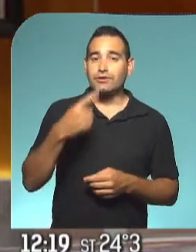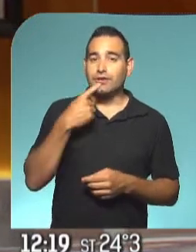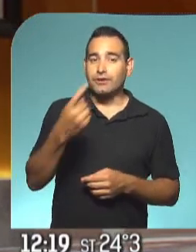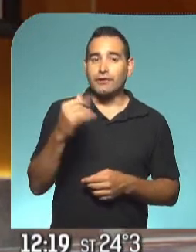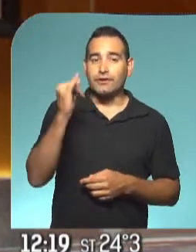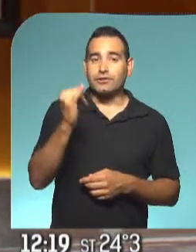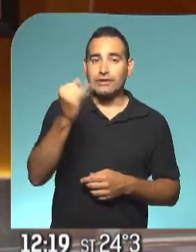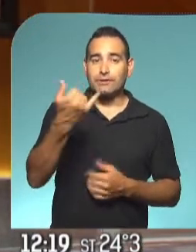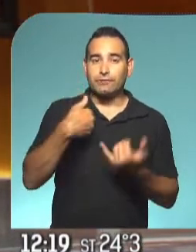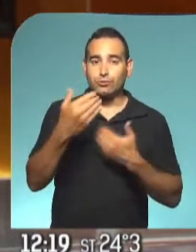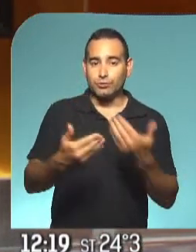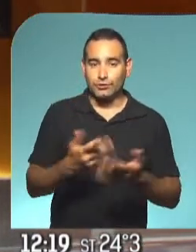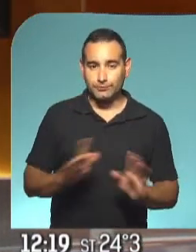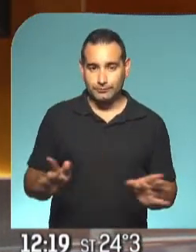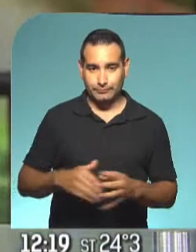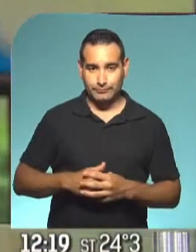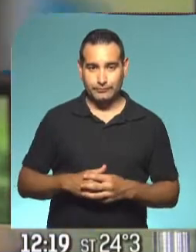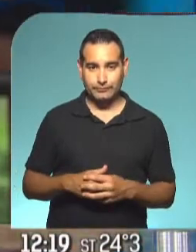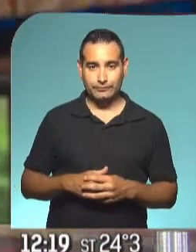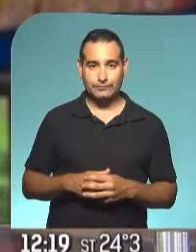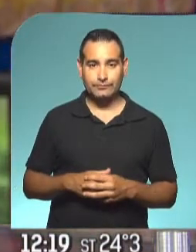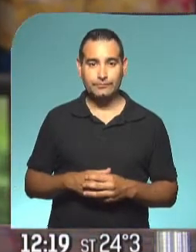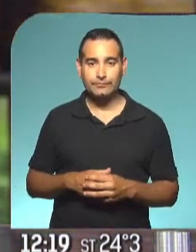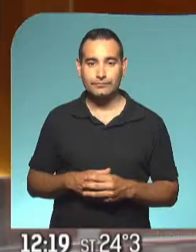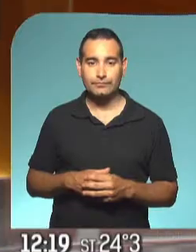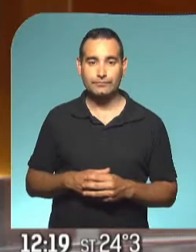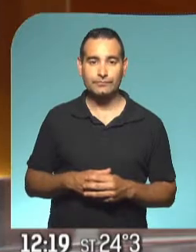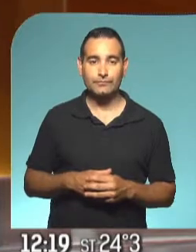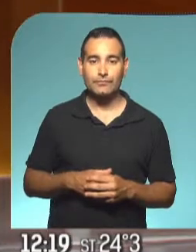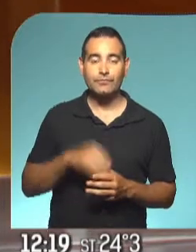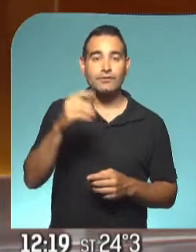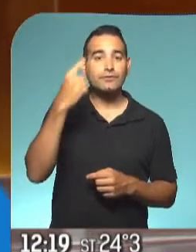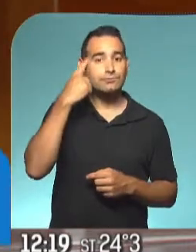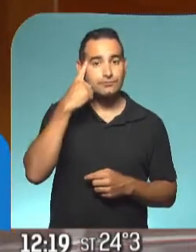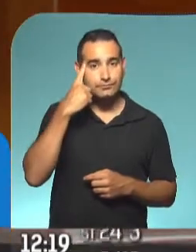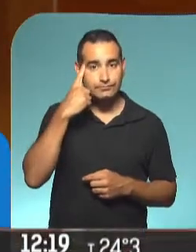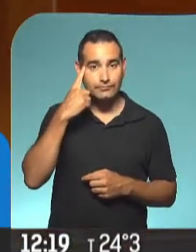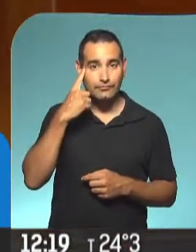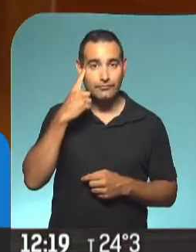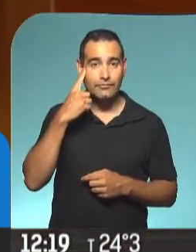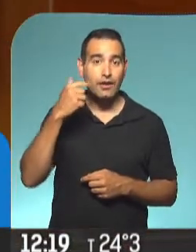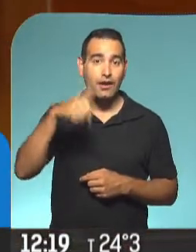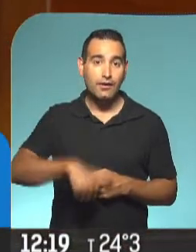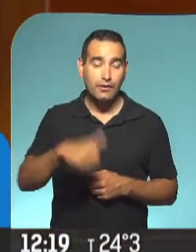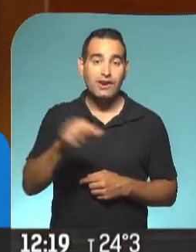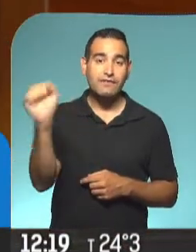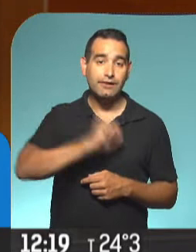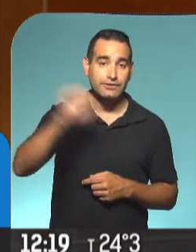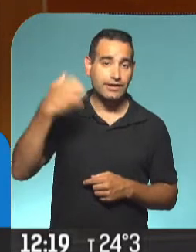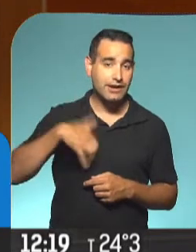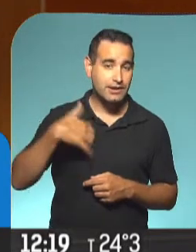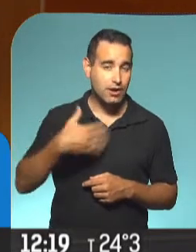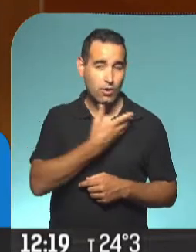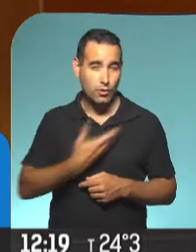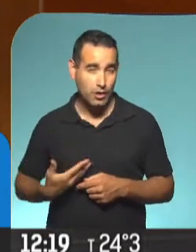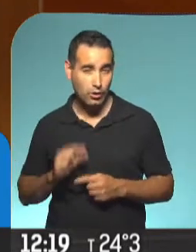porque no nos dieron la bola de cristal los economistas para hacerlo, pero ¿considerás que dentro de este complejo que es la inflación en Argentina, el gobierno empieza a